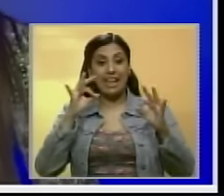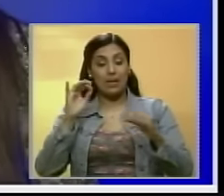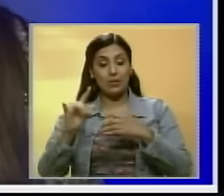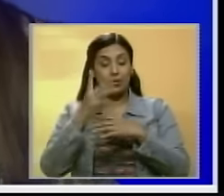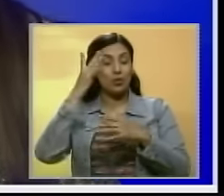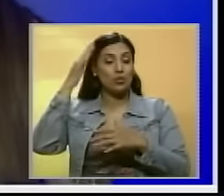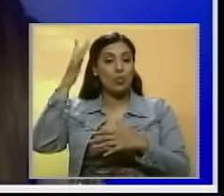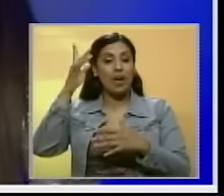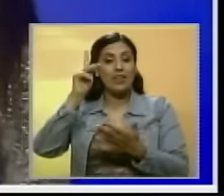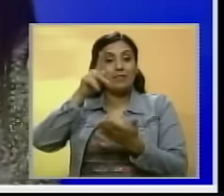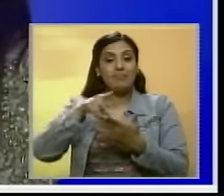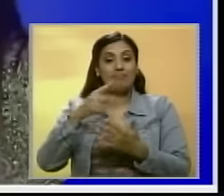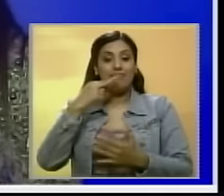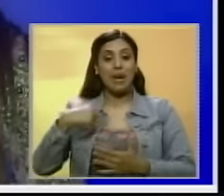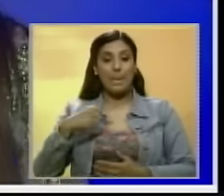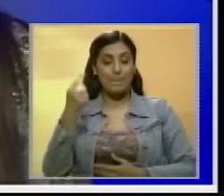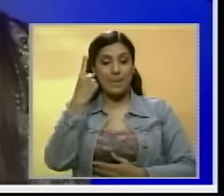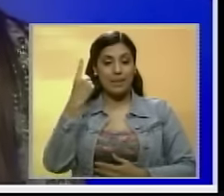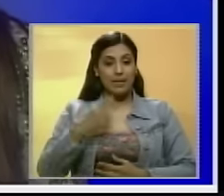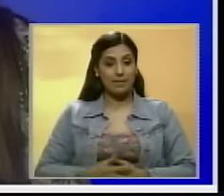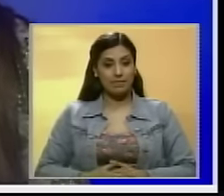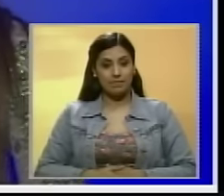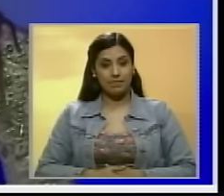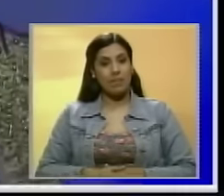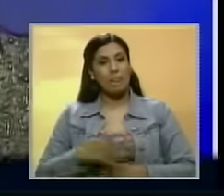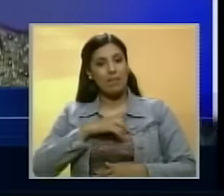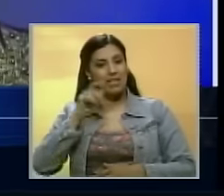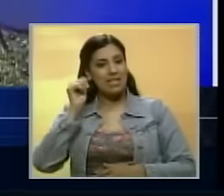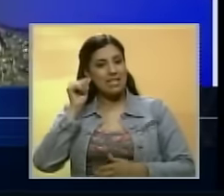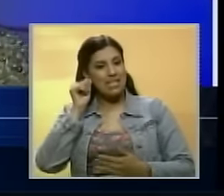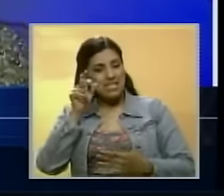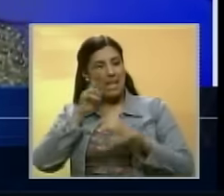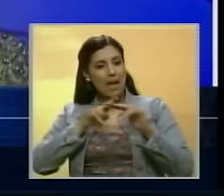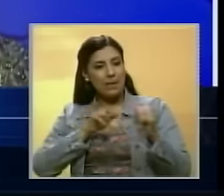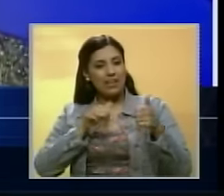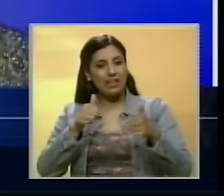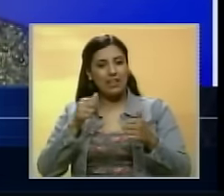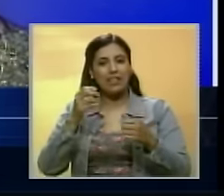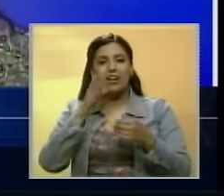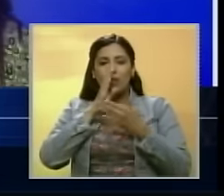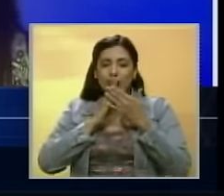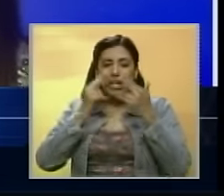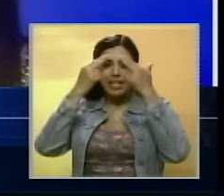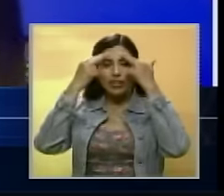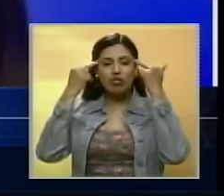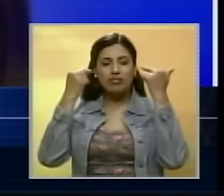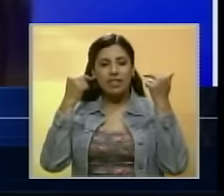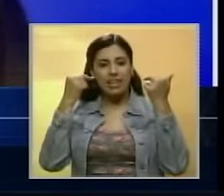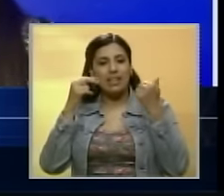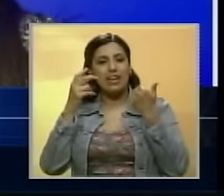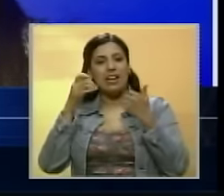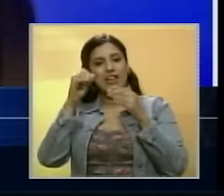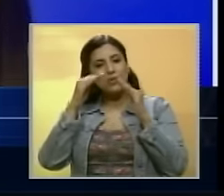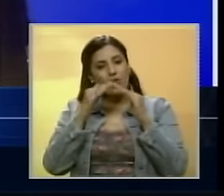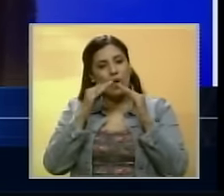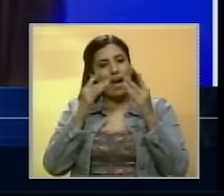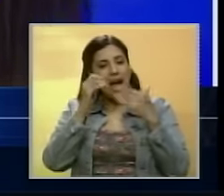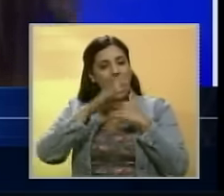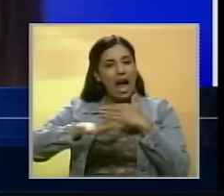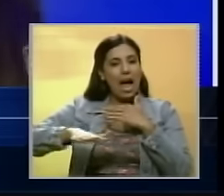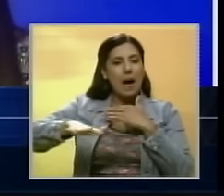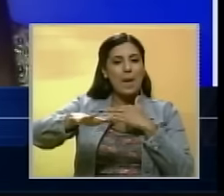un sueño tener un papel principal una chica que comiendo inocente Com en su campo